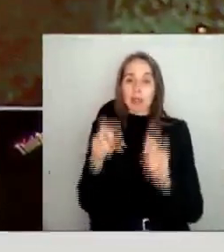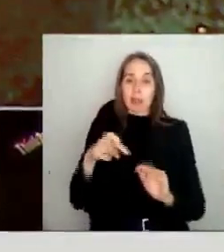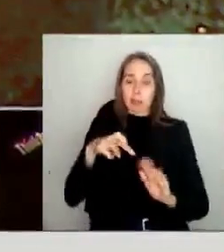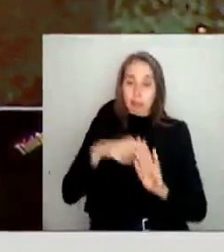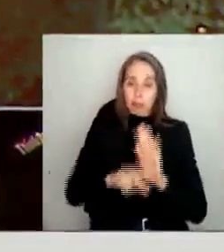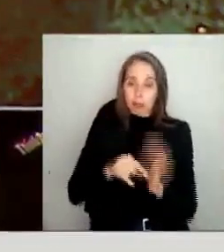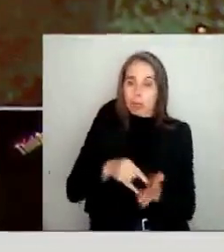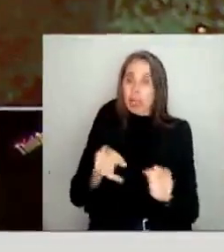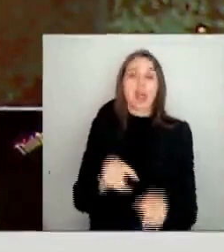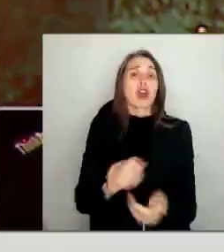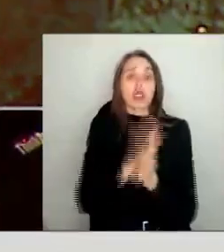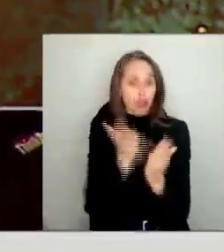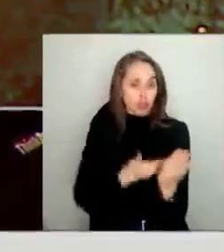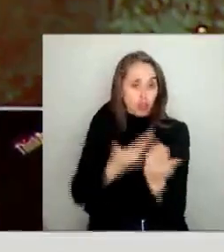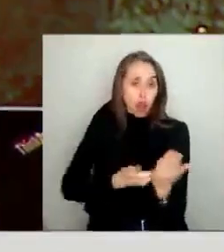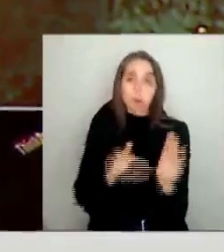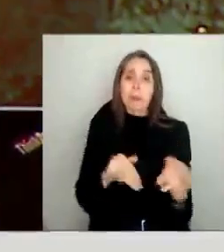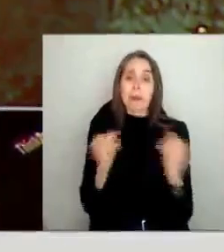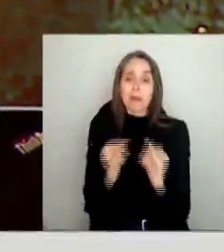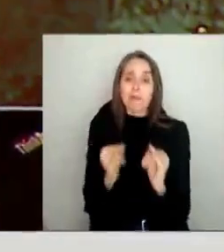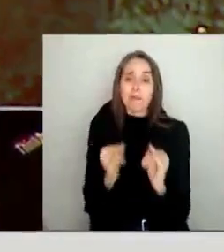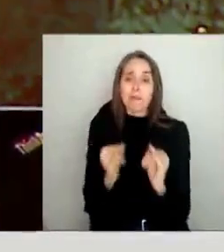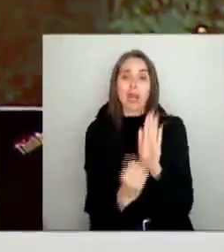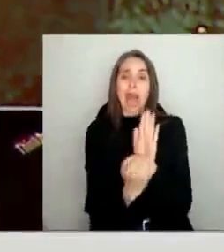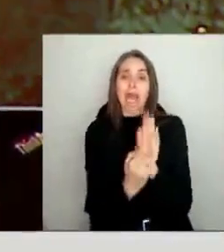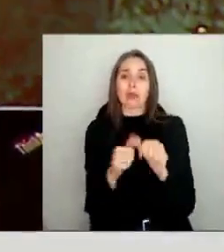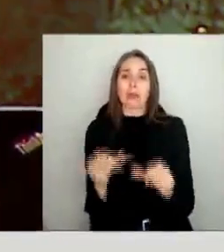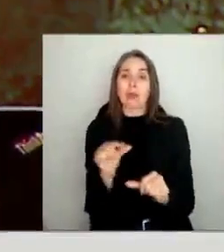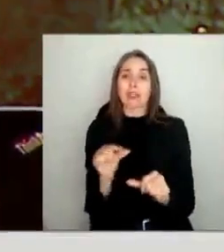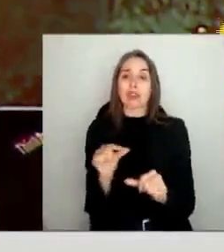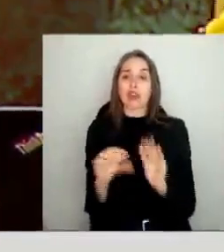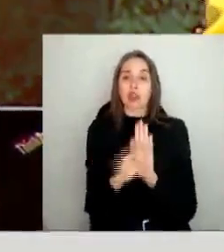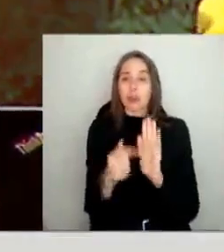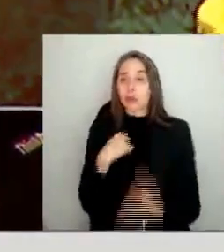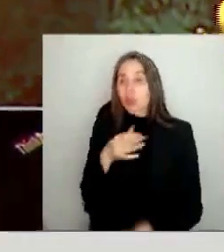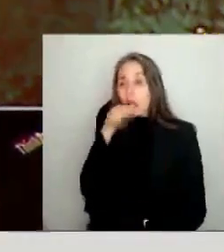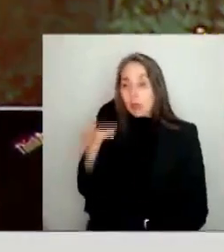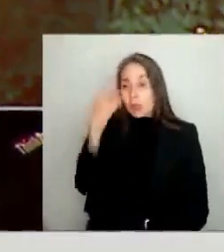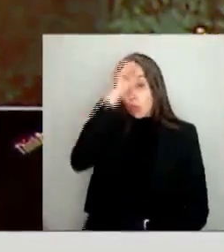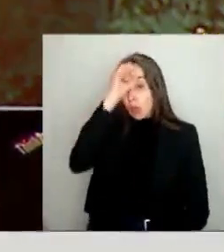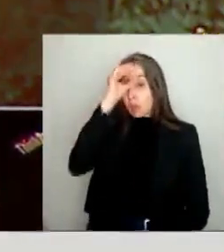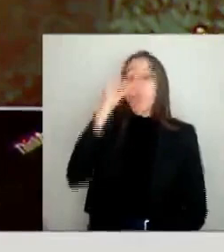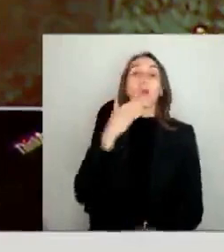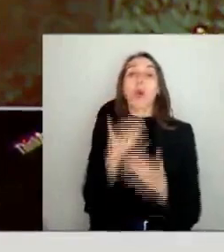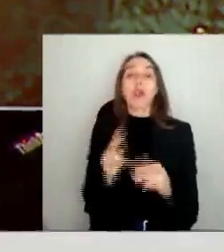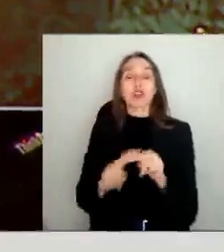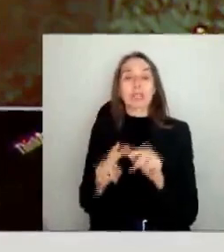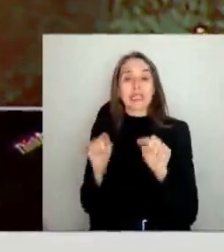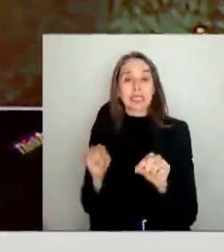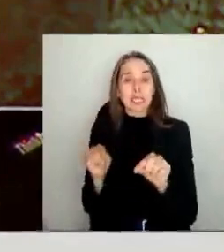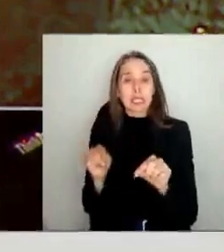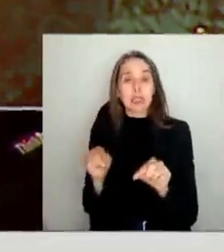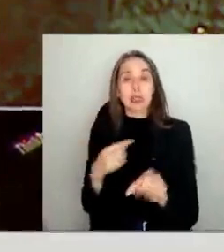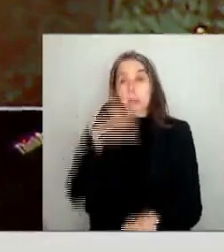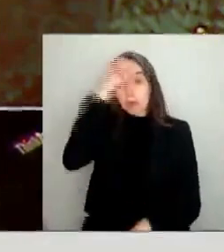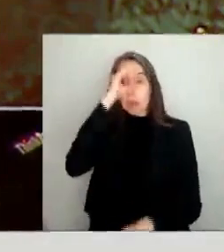fórmula establecen un artículo transitorio a la Constitución yo lo he señalado a mí me parece que cuando se hace este tipo de cosas pero est una opinión técnica en